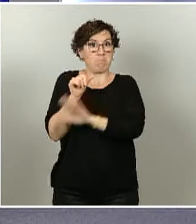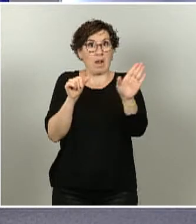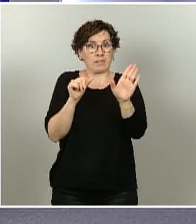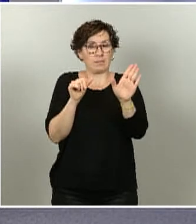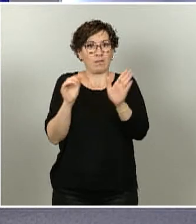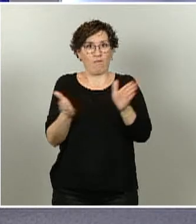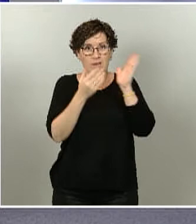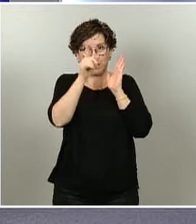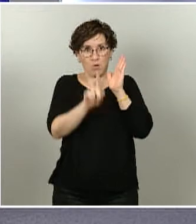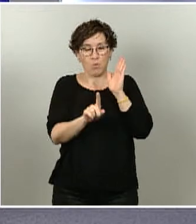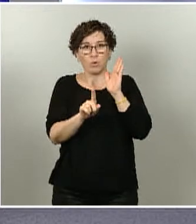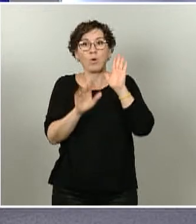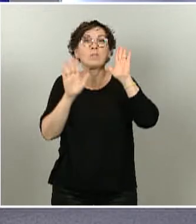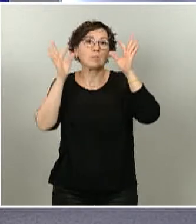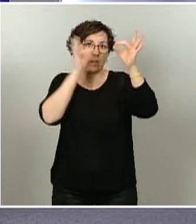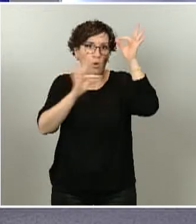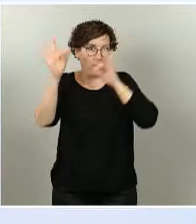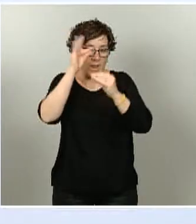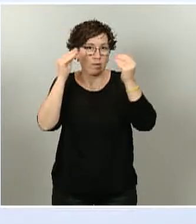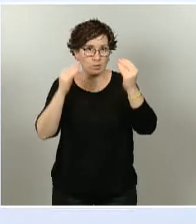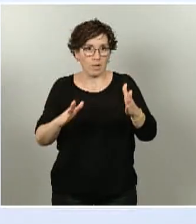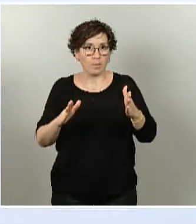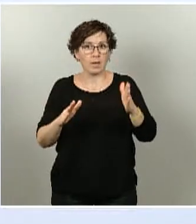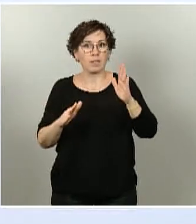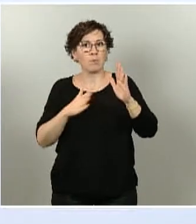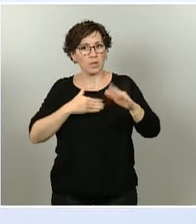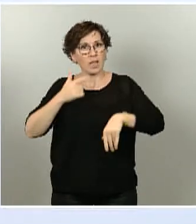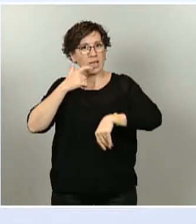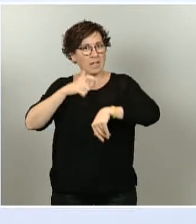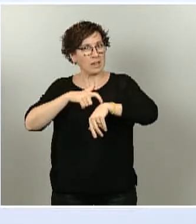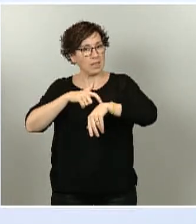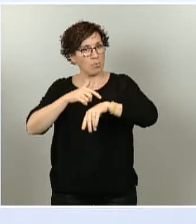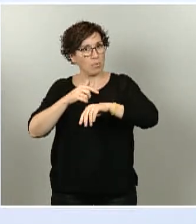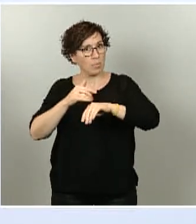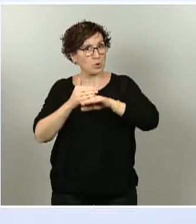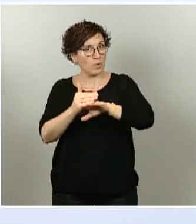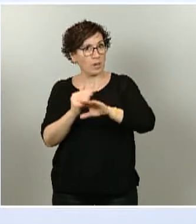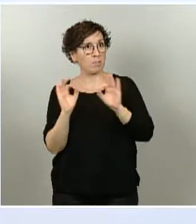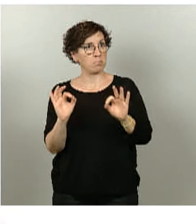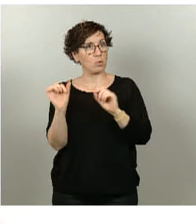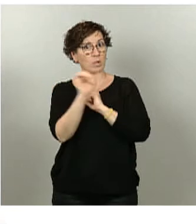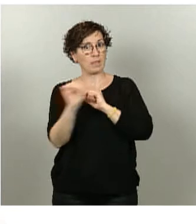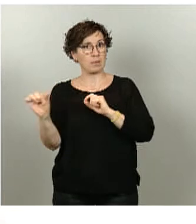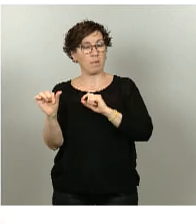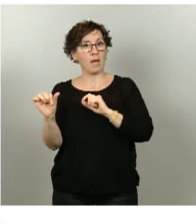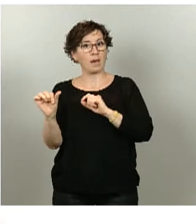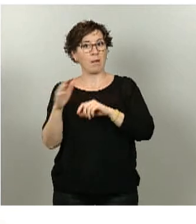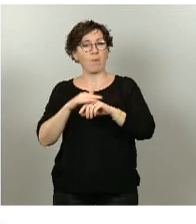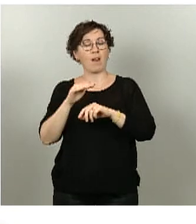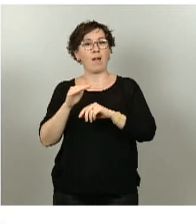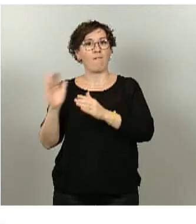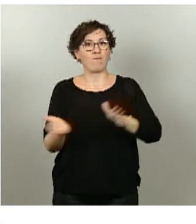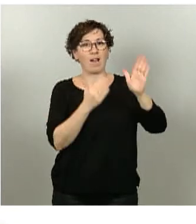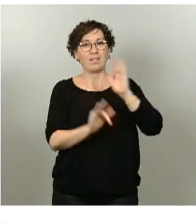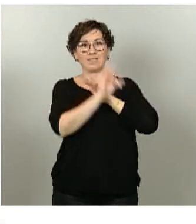siguen siendo buenos, ¿es tiempo suficiente para pasar? ¿Es un criterio fundamental el estar 15 días en esa